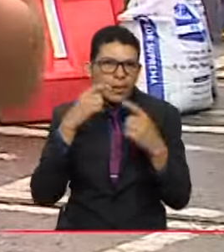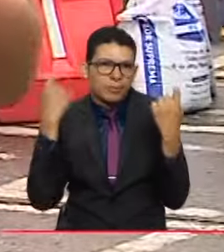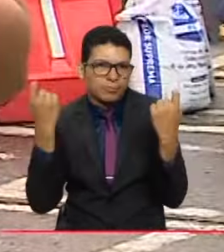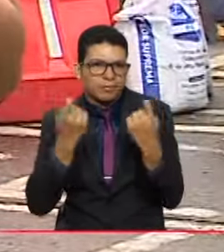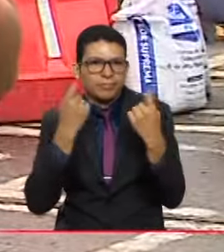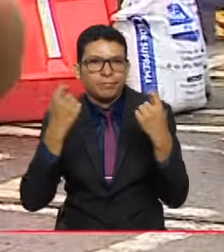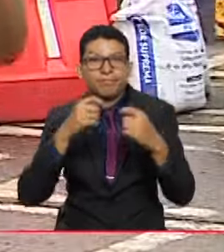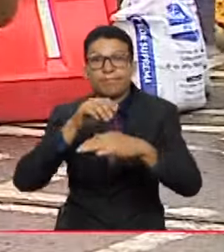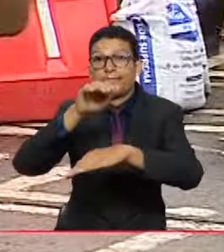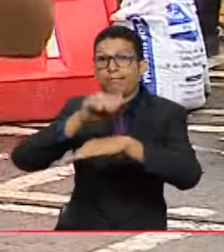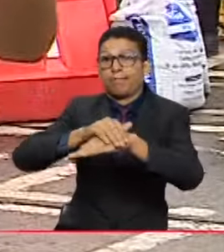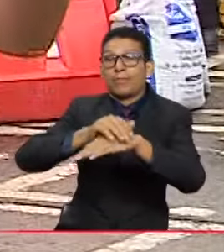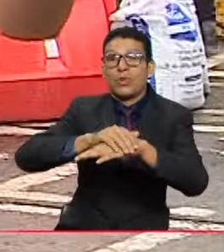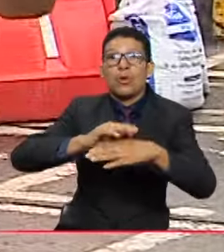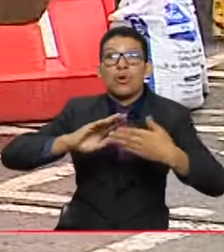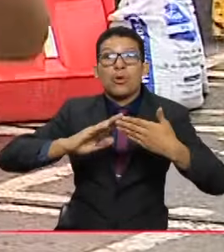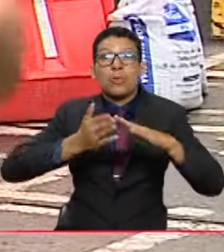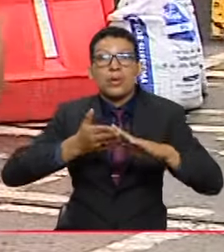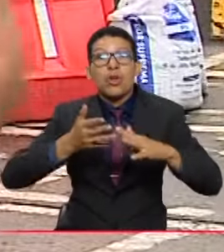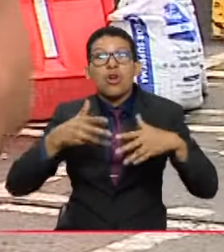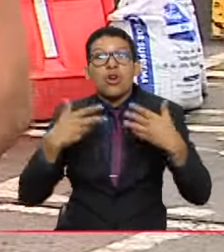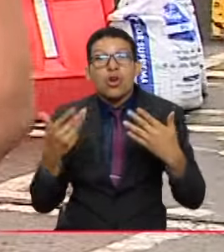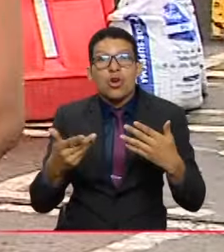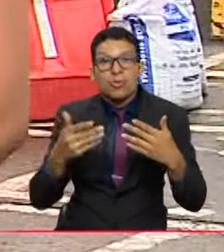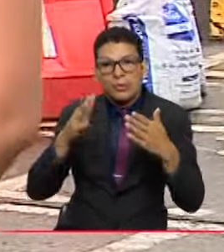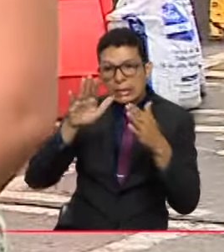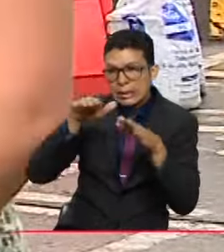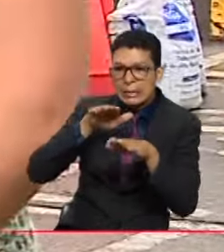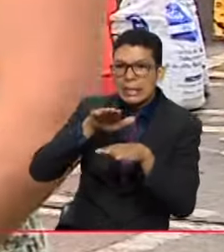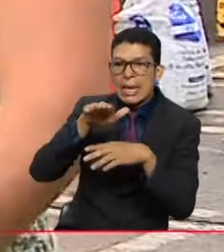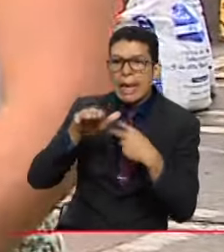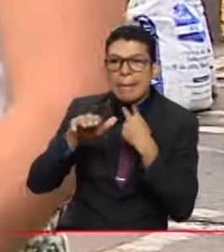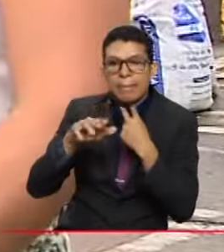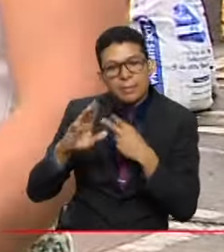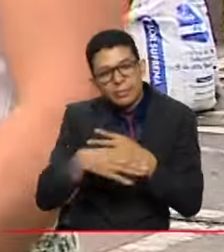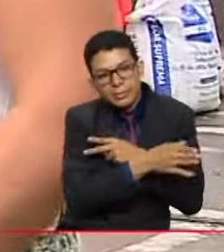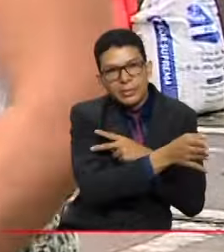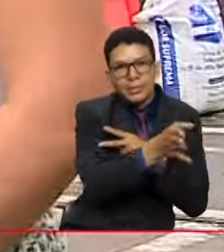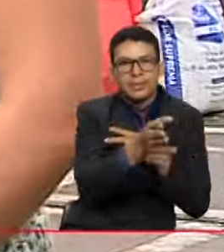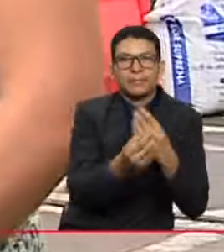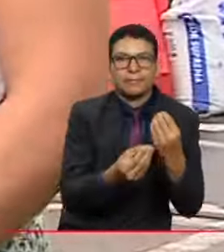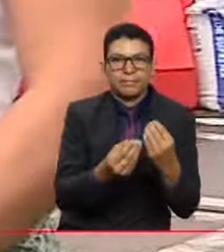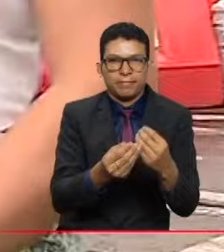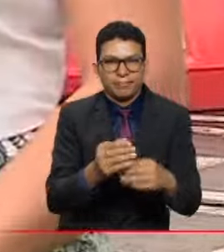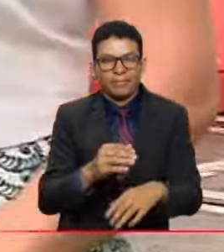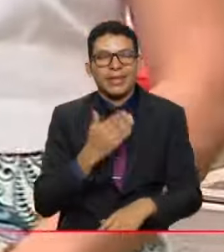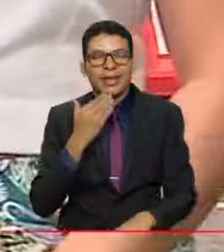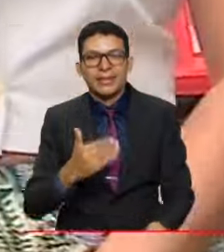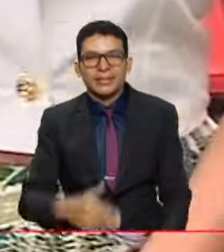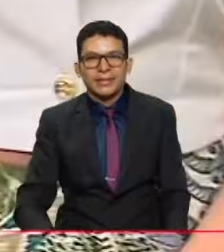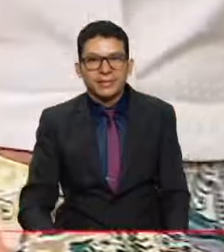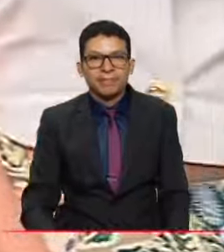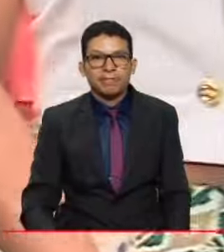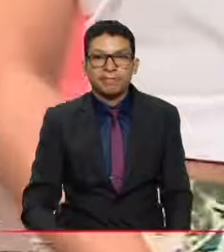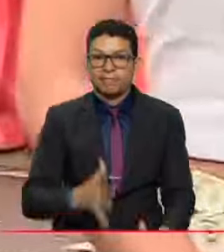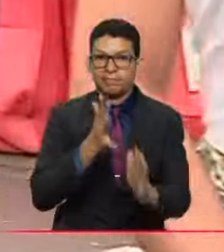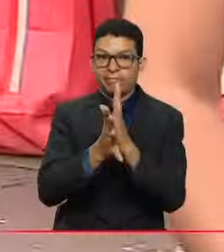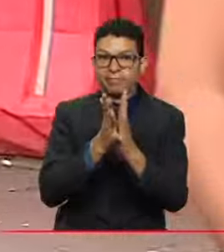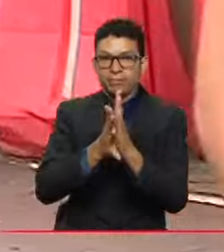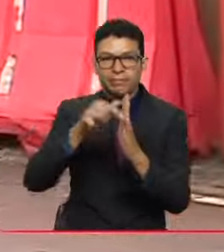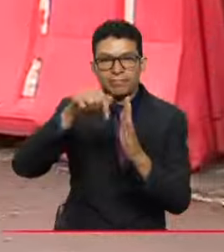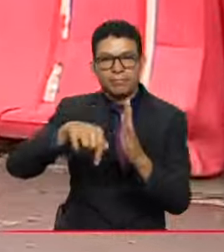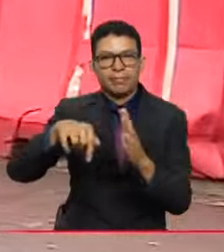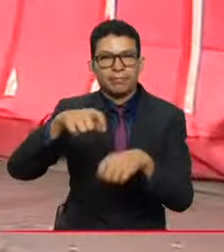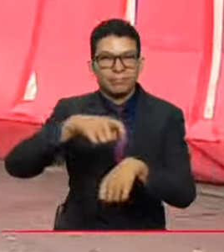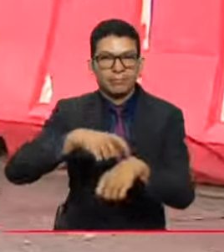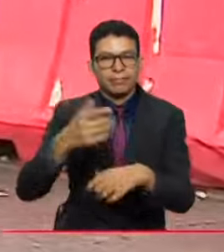digo, indicándole a la población cómo vamos a movilizarlos en este sector. Muchas gracias, directora. Bueno, que estén muy bien. Esa es la información que se origina a esta